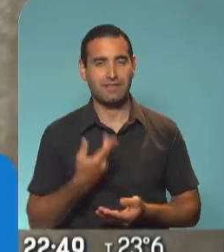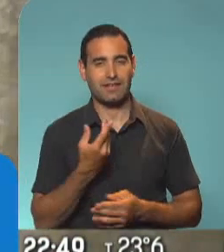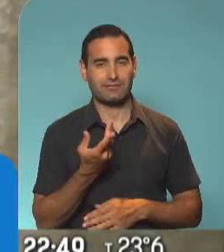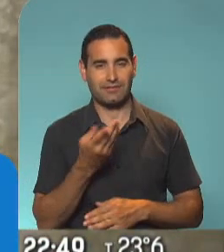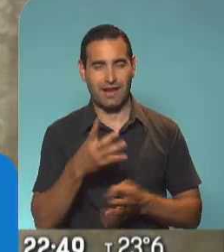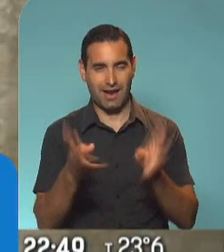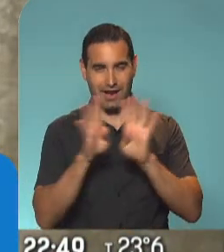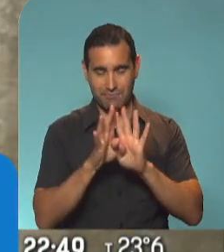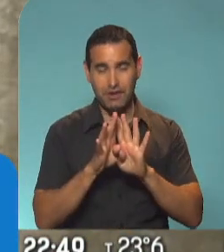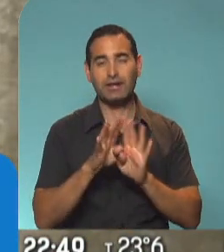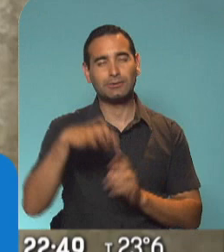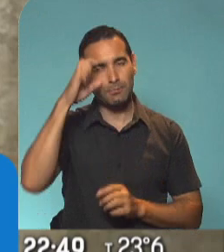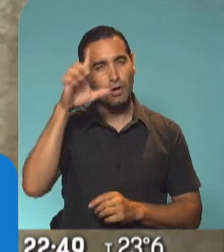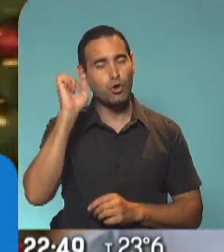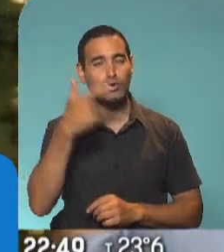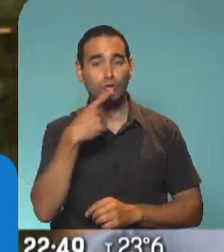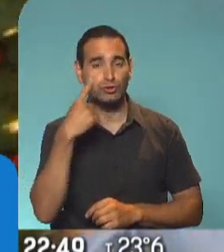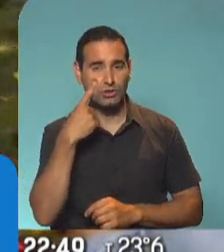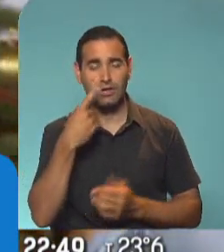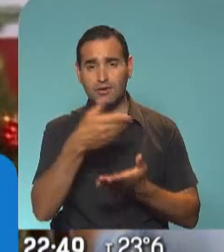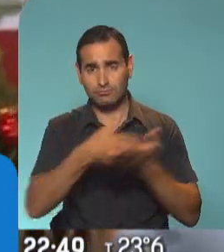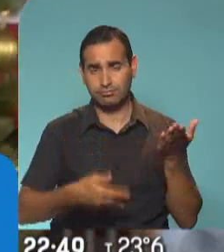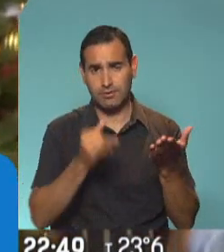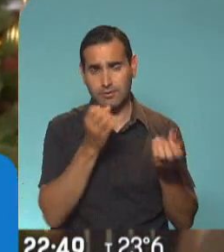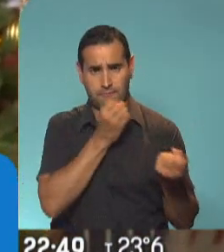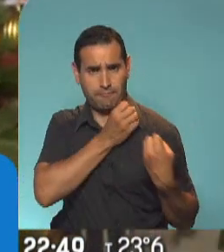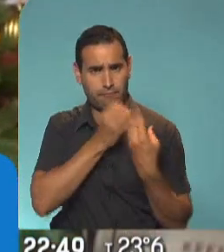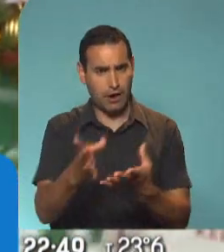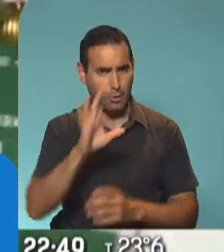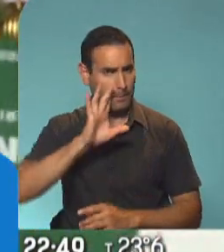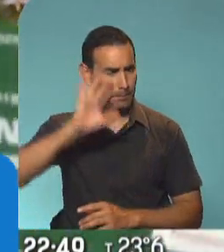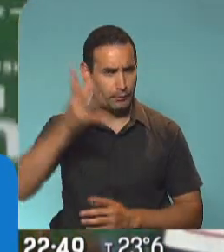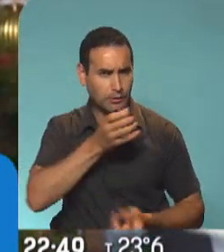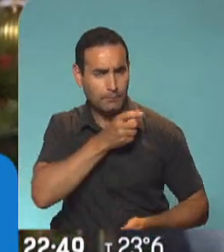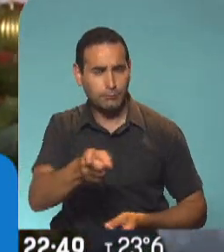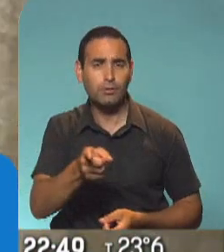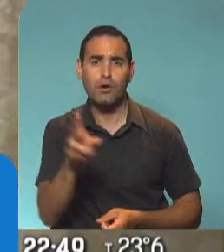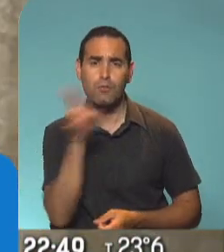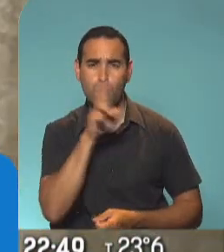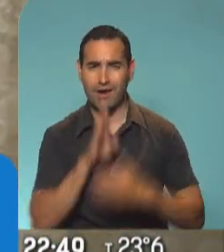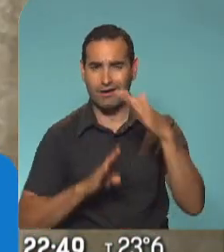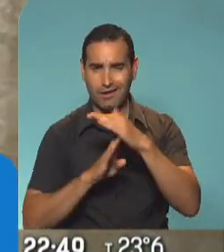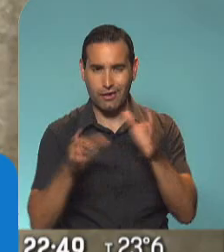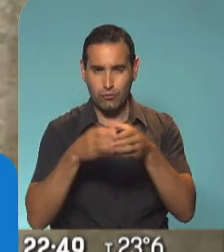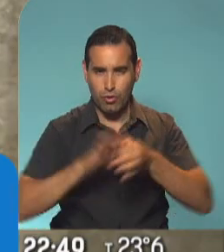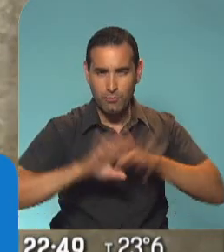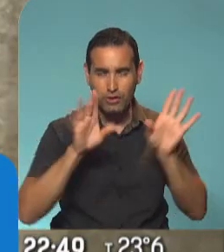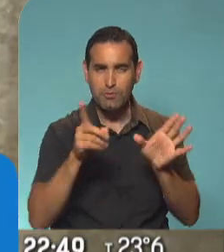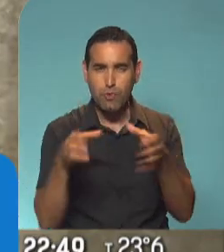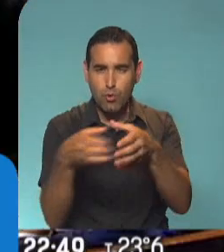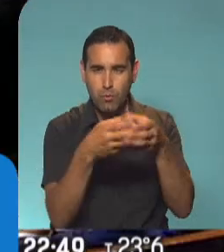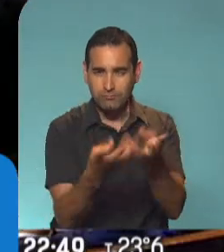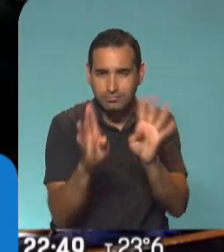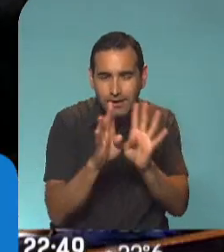Nancy Pelosi, escrita en inusuales términos, en las que volcó toda su furia, acusando con dureza a la líder demócrata y a sus colegas de bancada